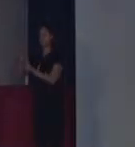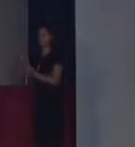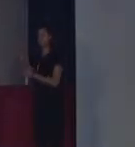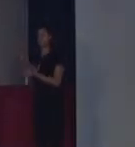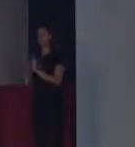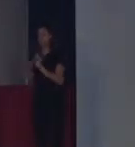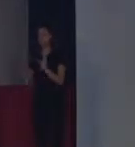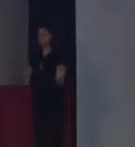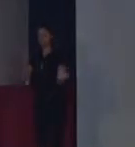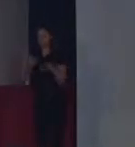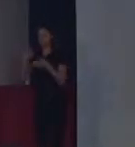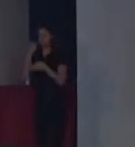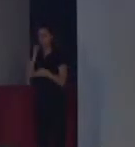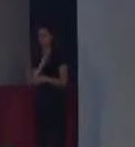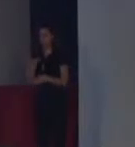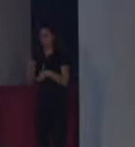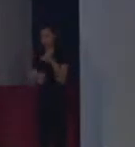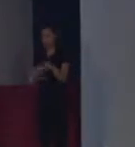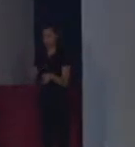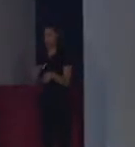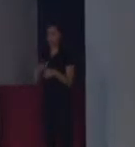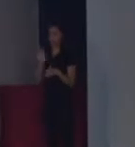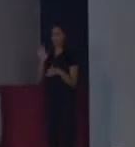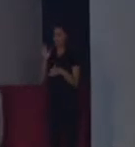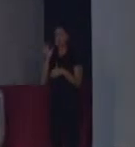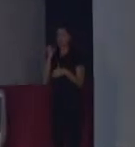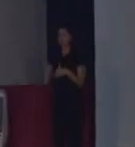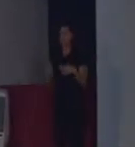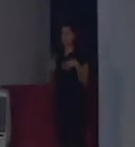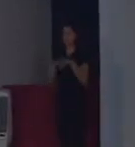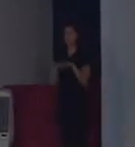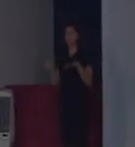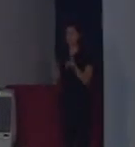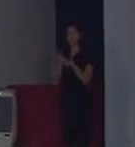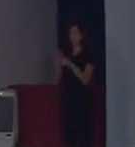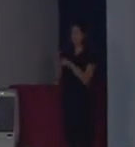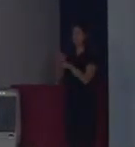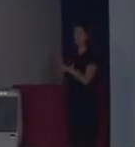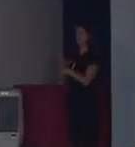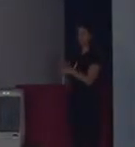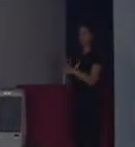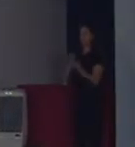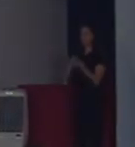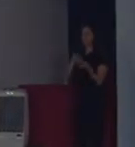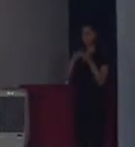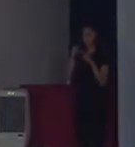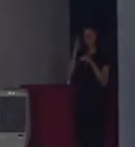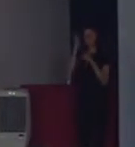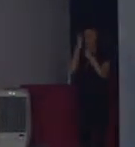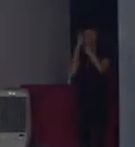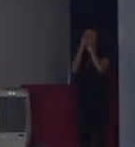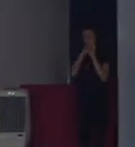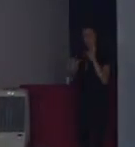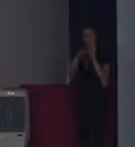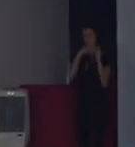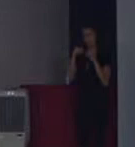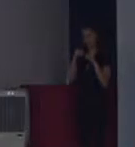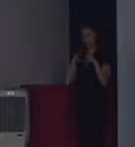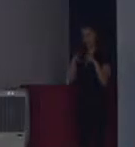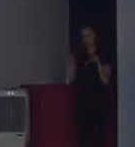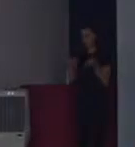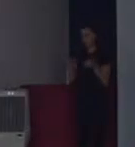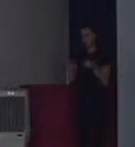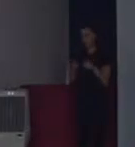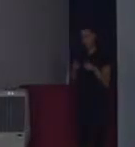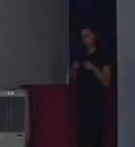cuidadoras. Está creando redes fuertes en todas las localidades a través de ese imaginario que ustedes hablan, que es el bono, porque pues la gente tiene que darle algo